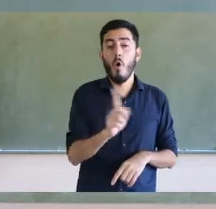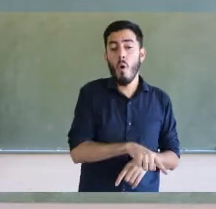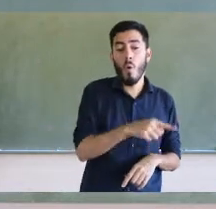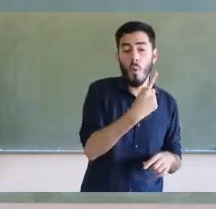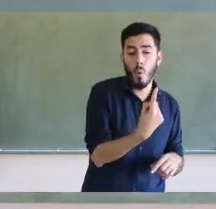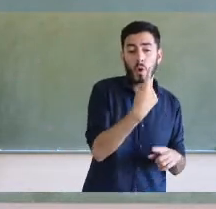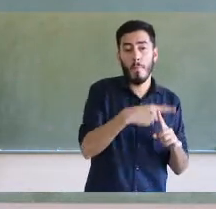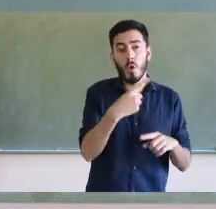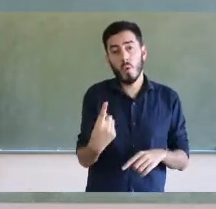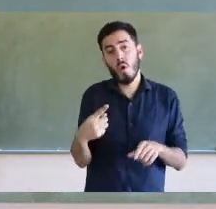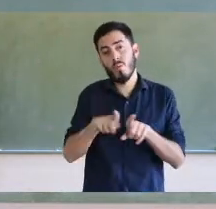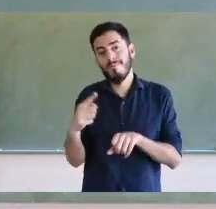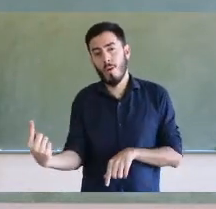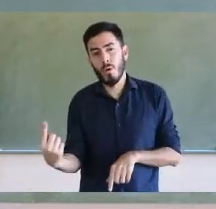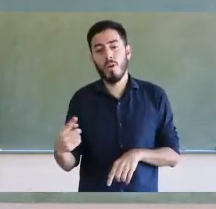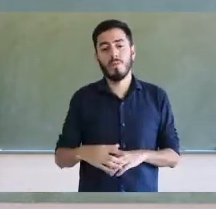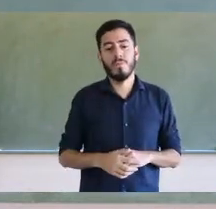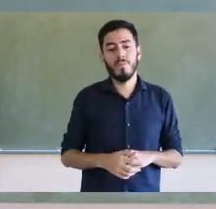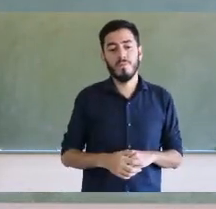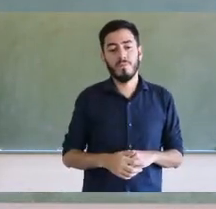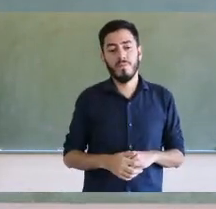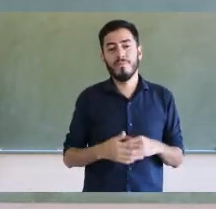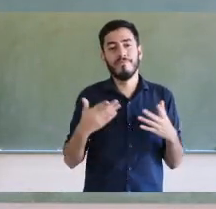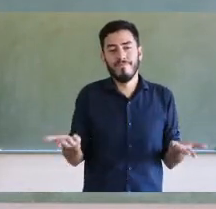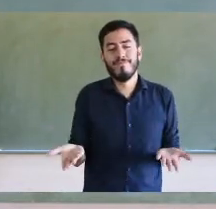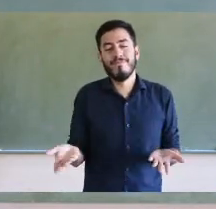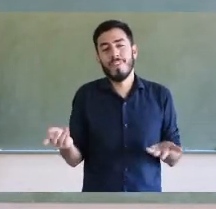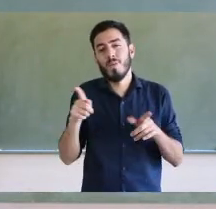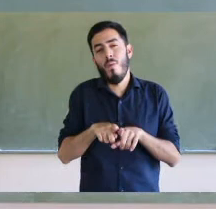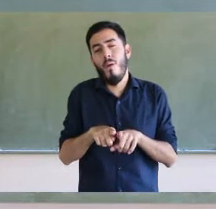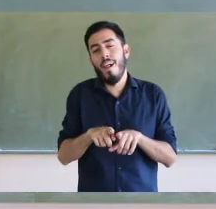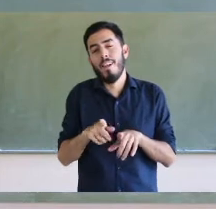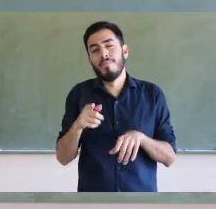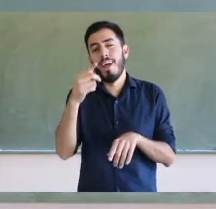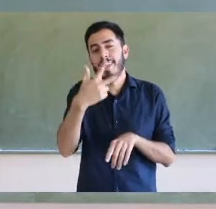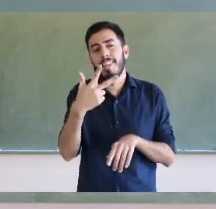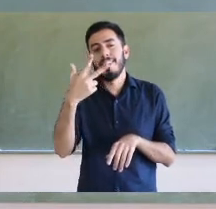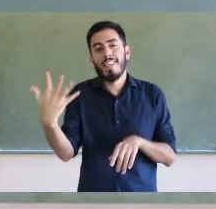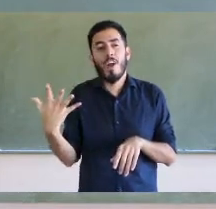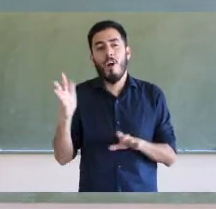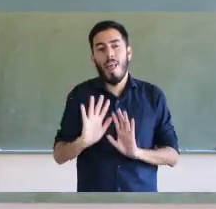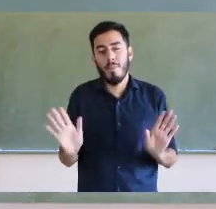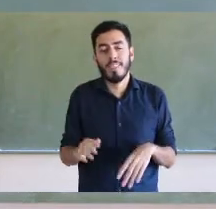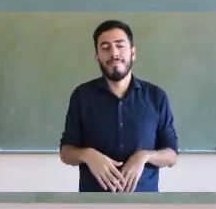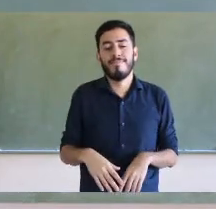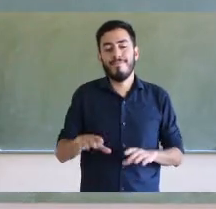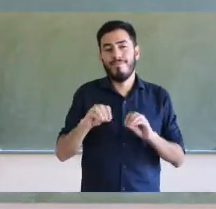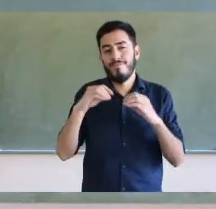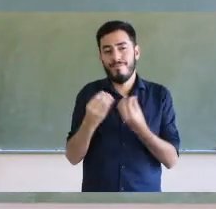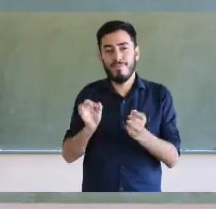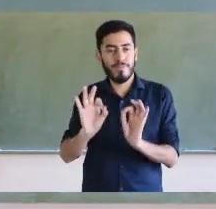1 por 1, 1. En este caso, lo mismo que decir 35. Y obtuvimos nuestro